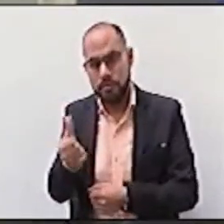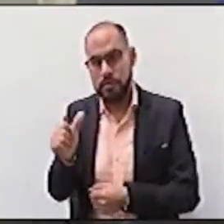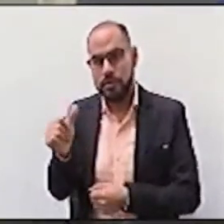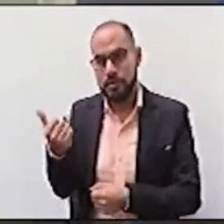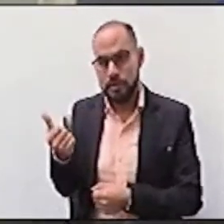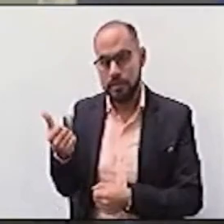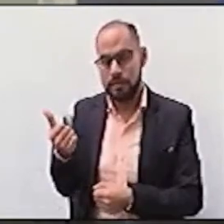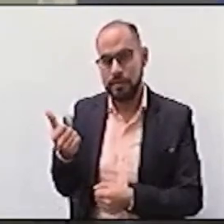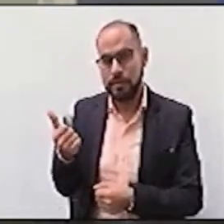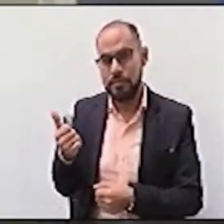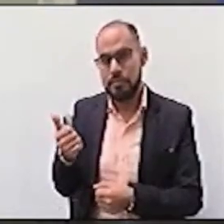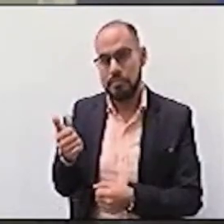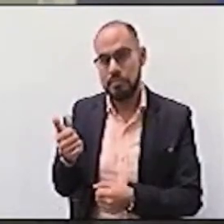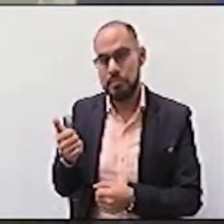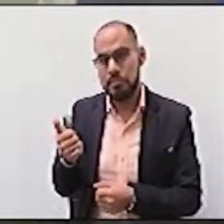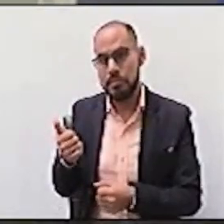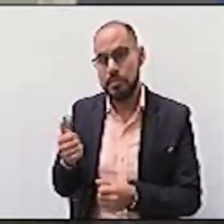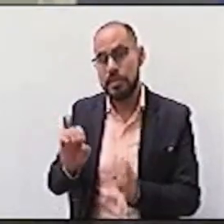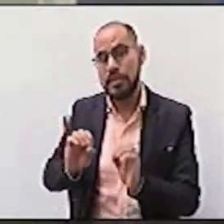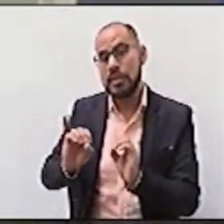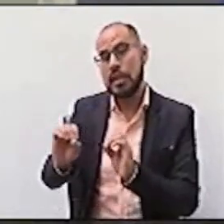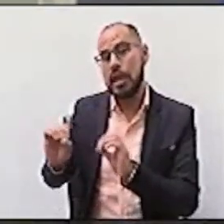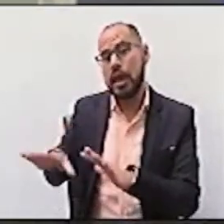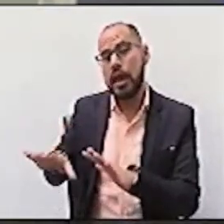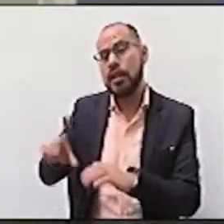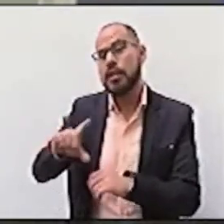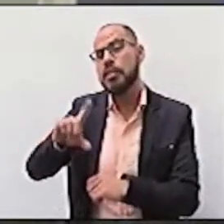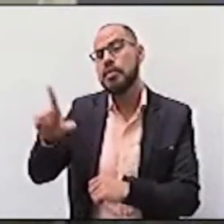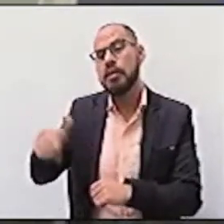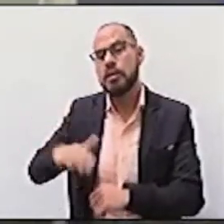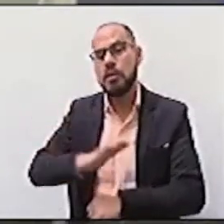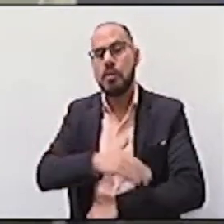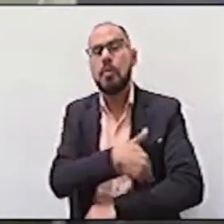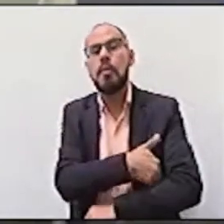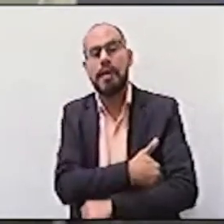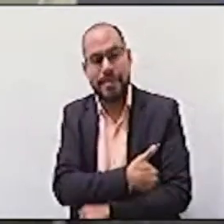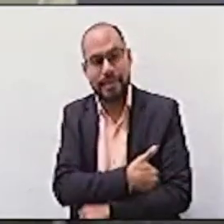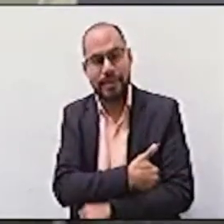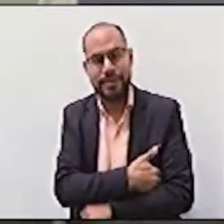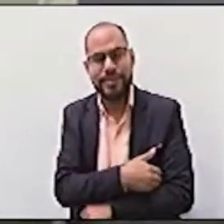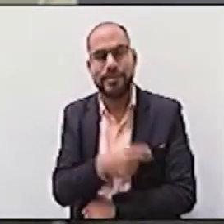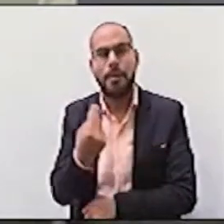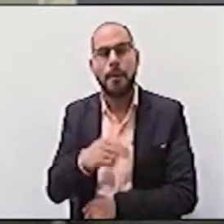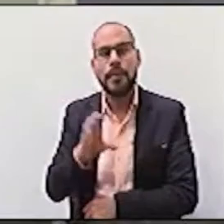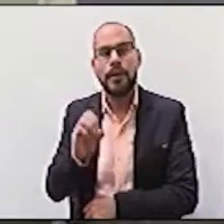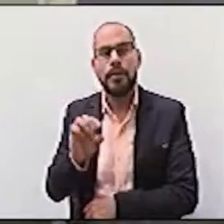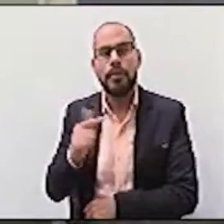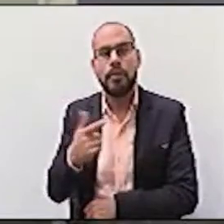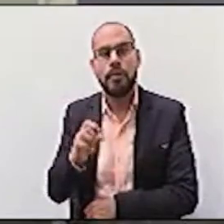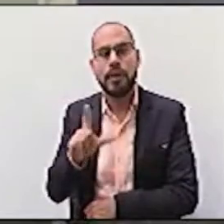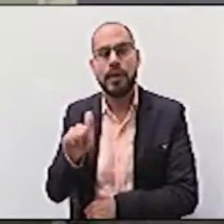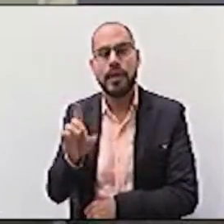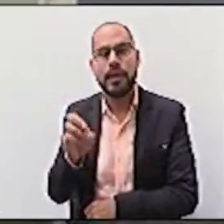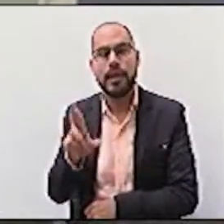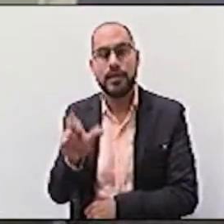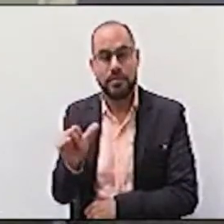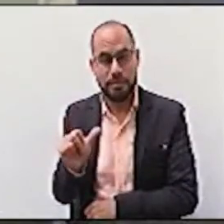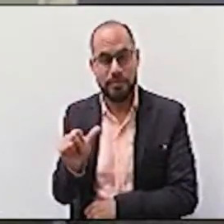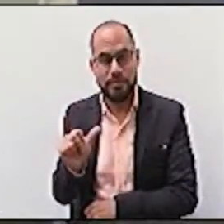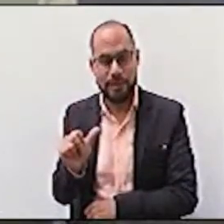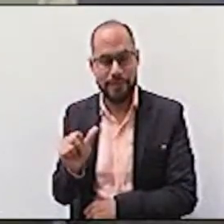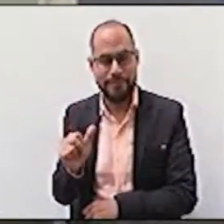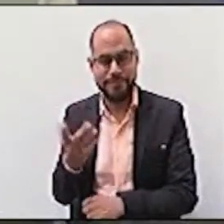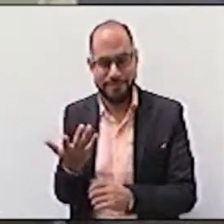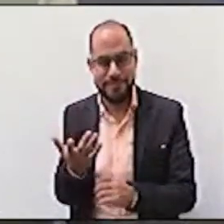pues quedara en lo que se conoce como congeladora legislativa, y que la fracción parlamentaria del PRI, la